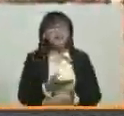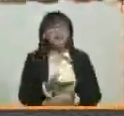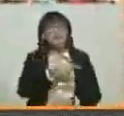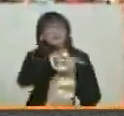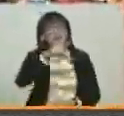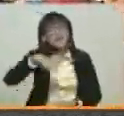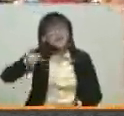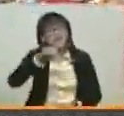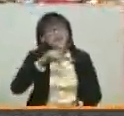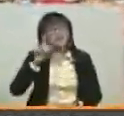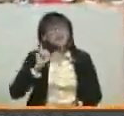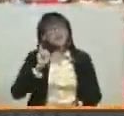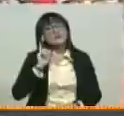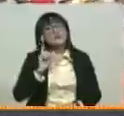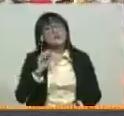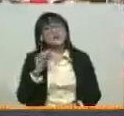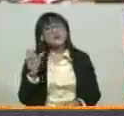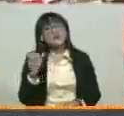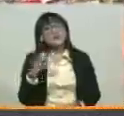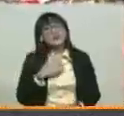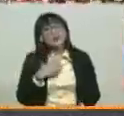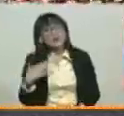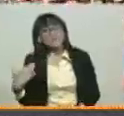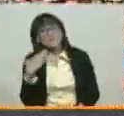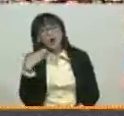pueden fallar al legado de Chávez.